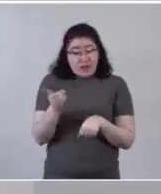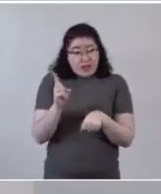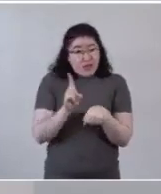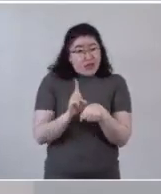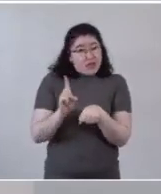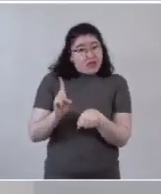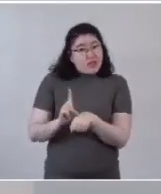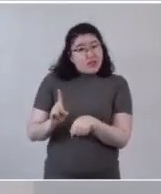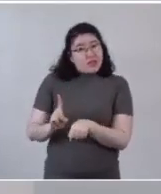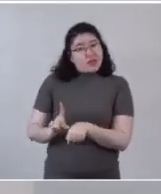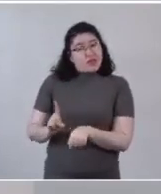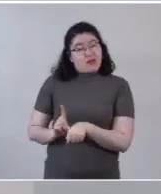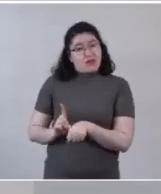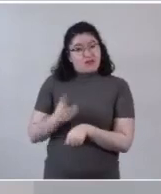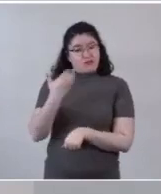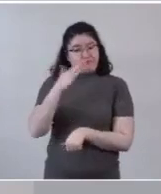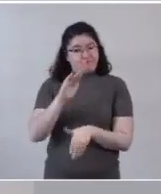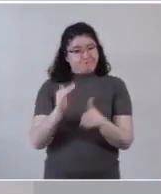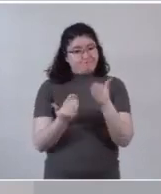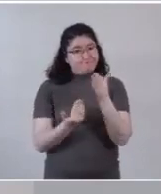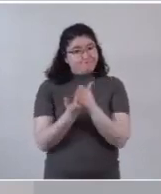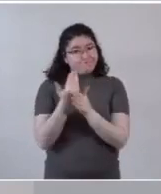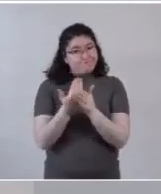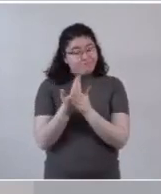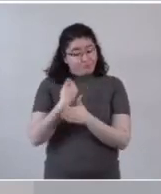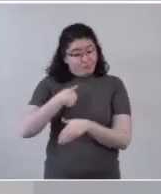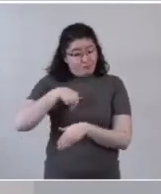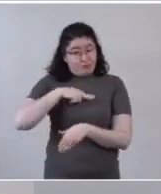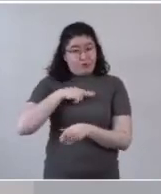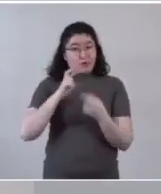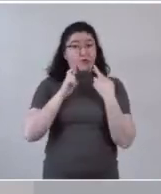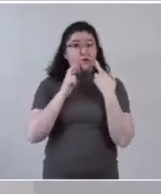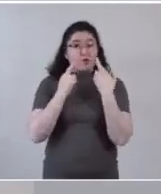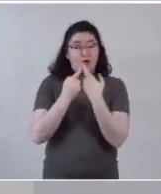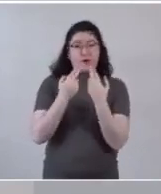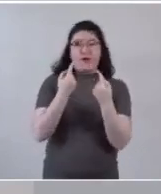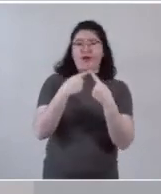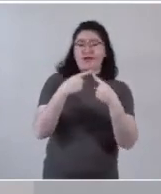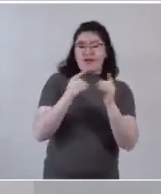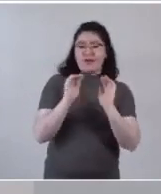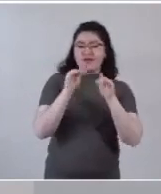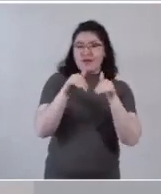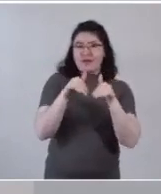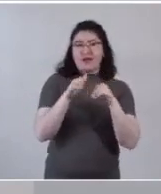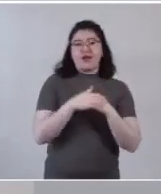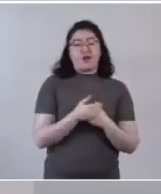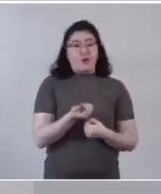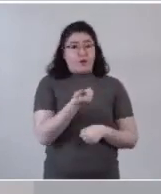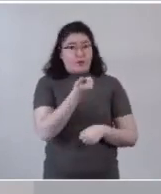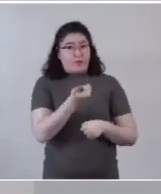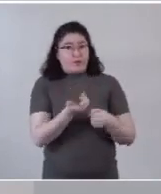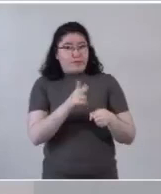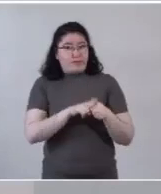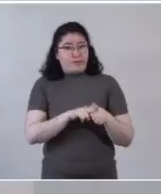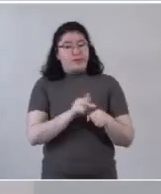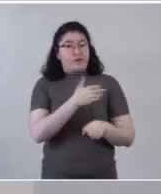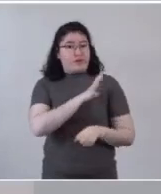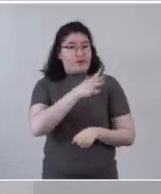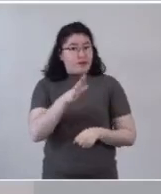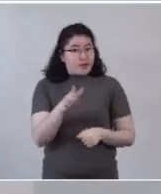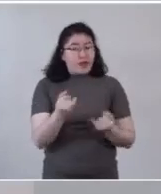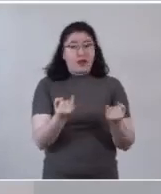mañana tenemos una reunión en donde participan los Institutos Nacionales de Salud y Hospitales Generales a través del